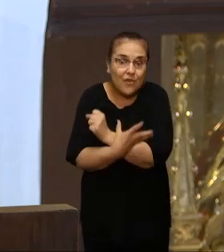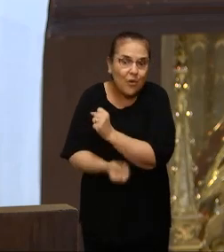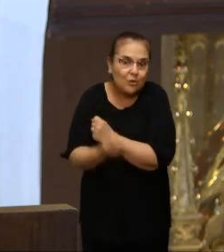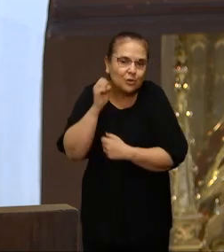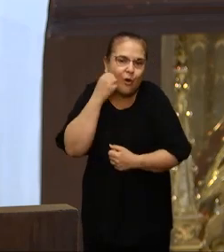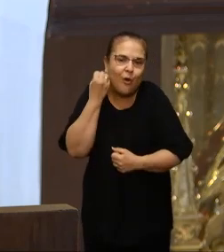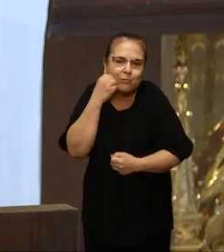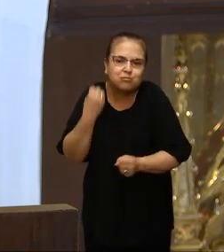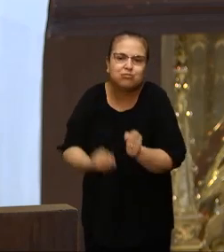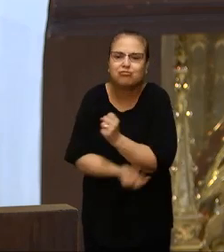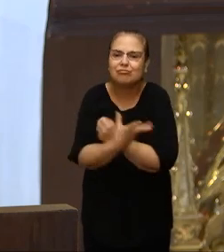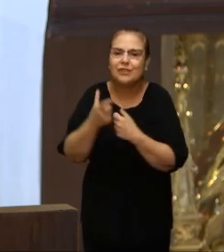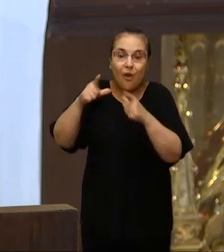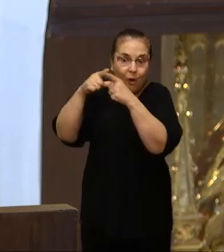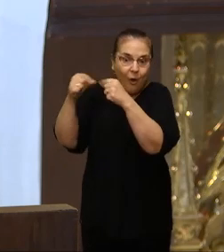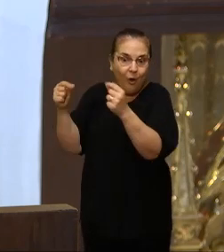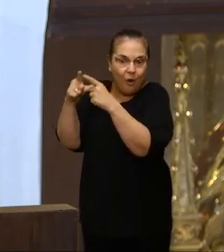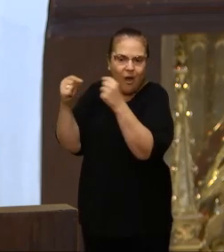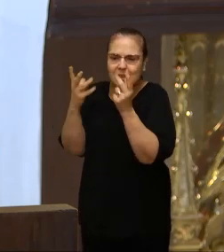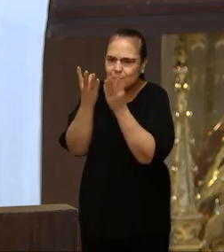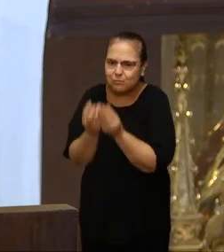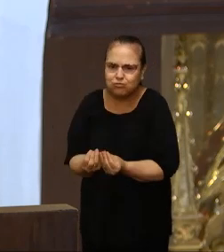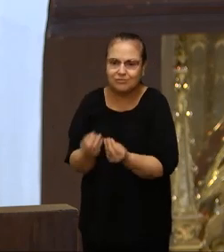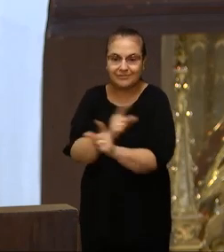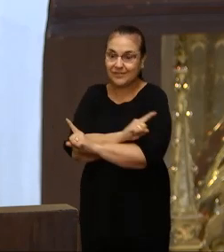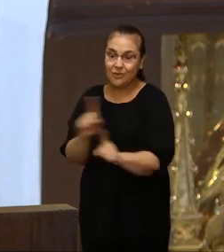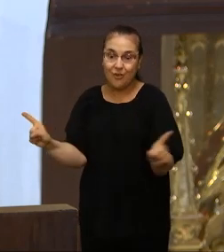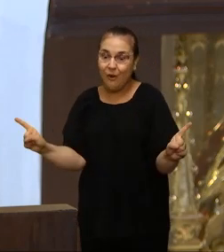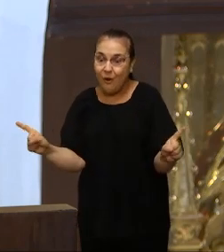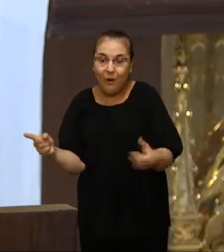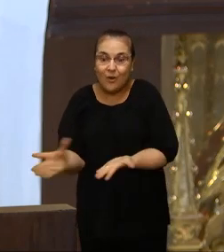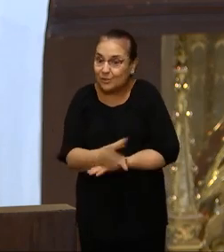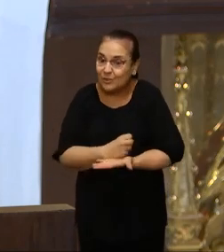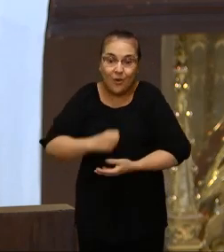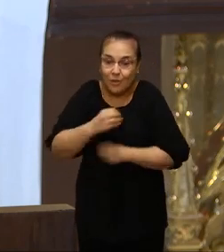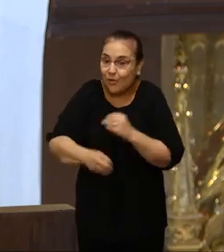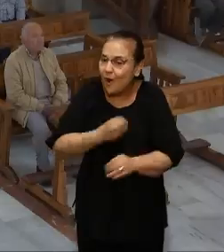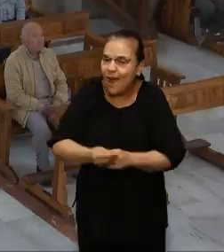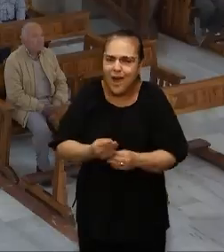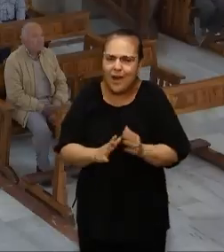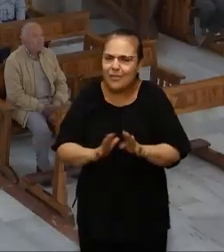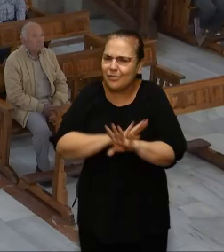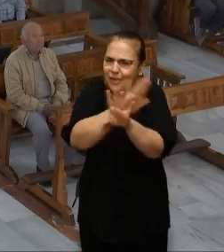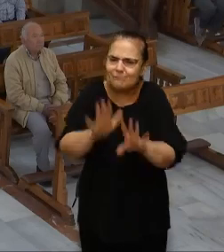se marchitan sus hojas, y cuanto emprende tiene buen fin.